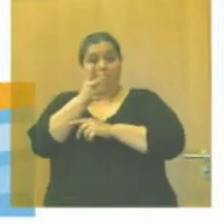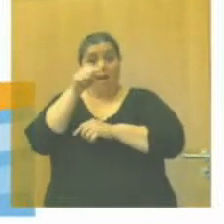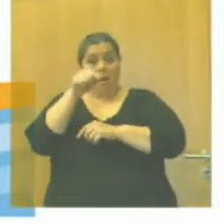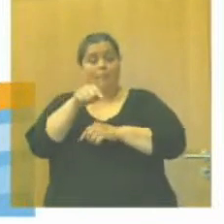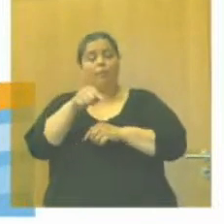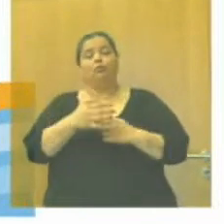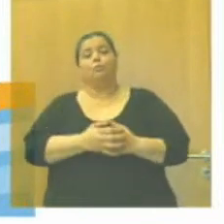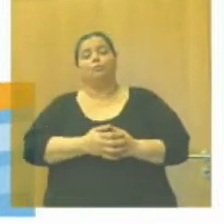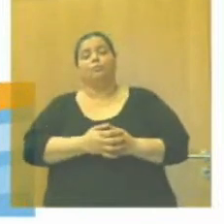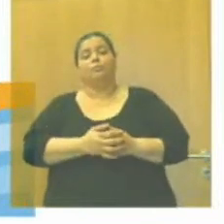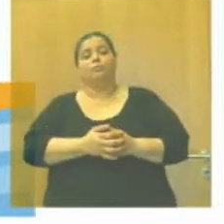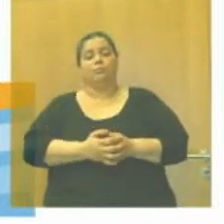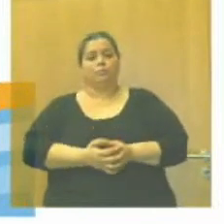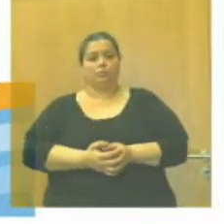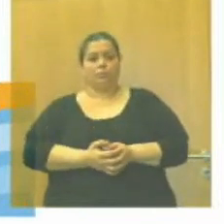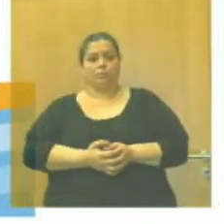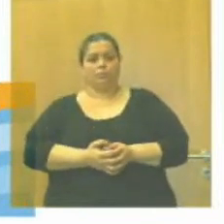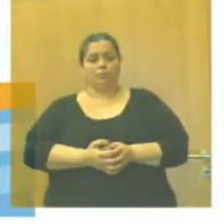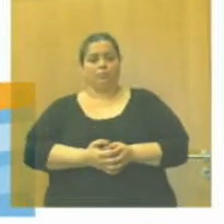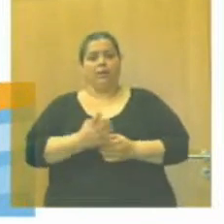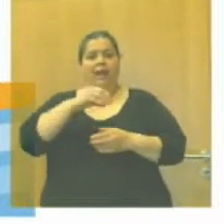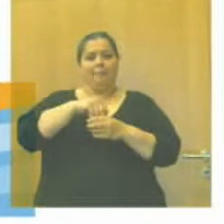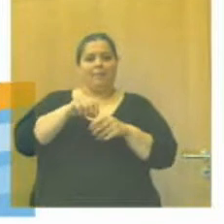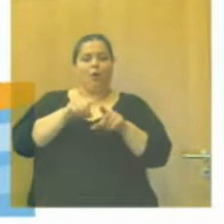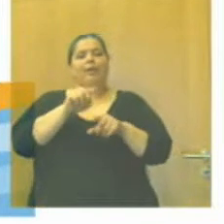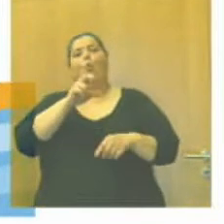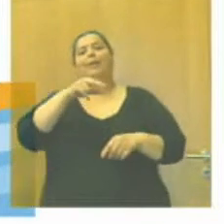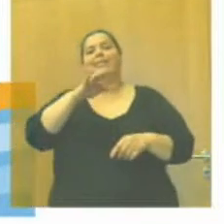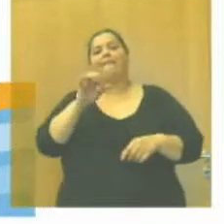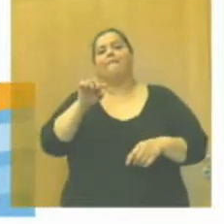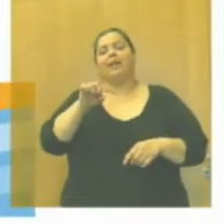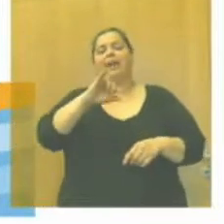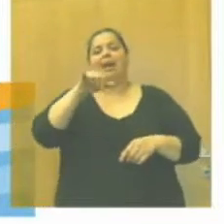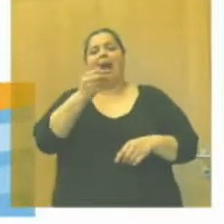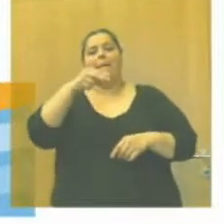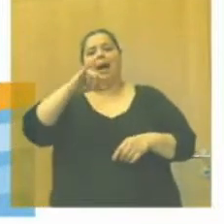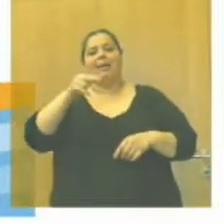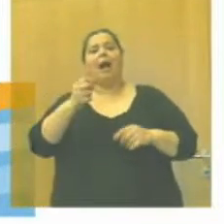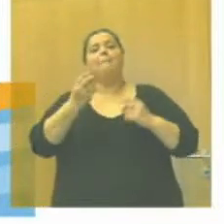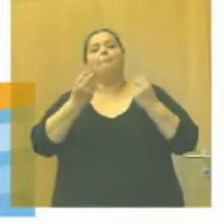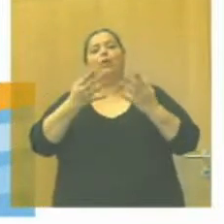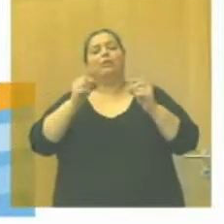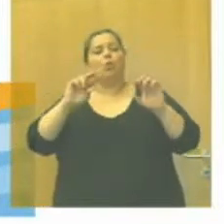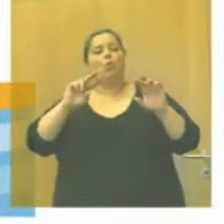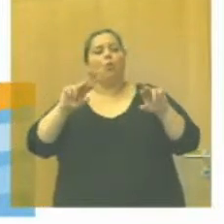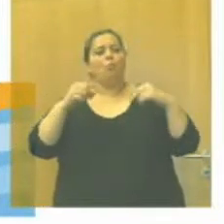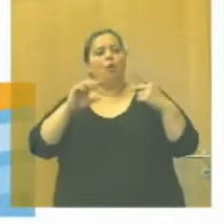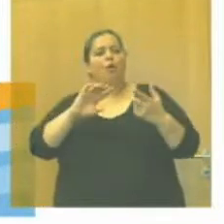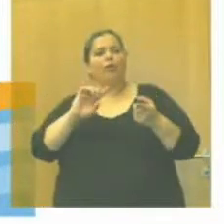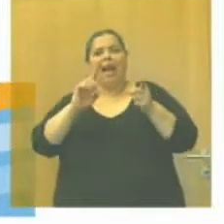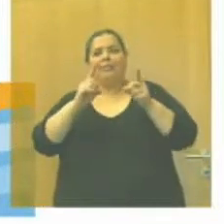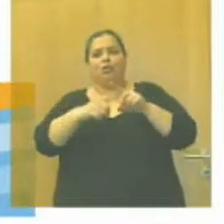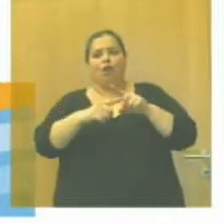medios sociales de UNICEF Jamaica, porque la reacción de ellos en solo un módulo de 2 horas ha